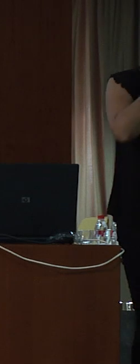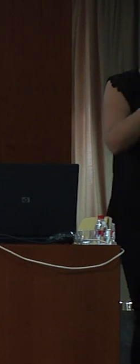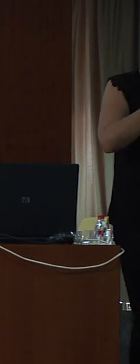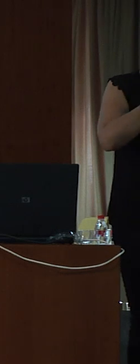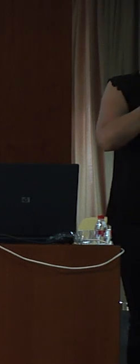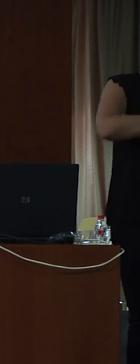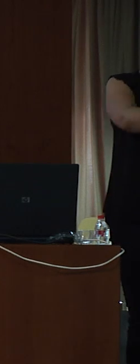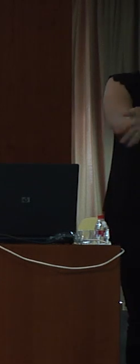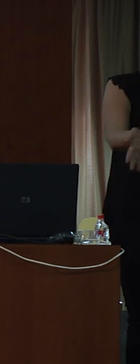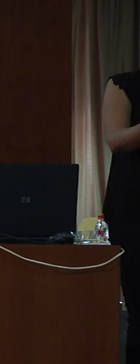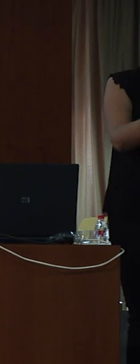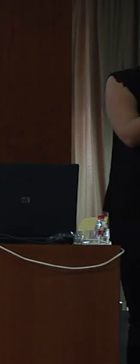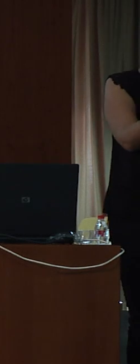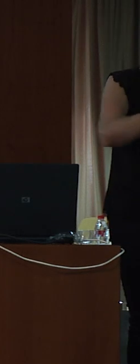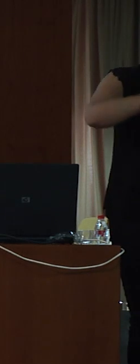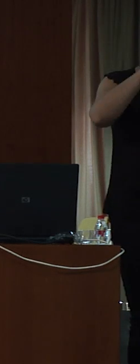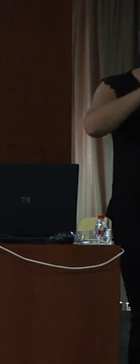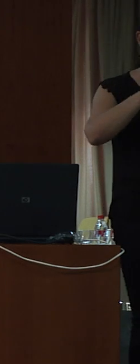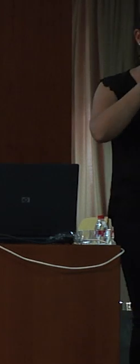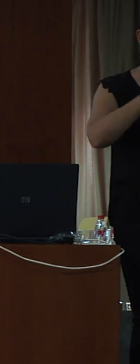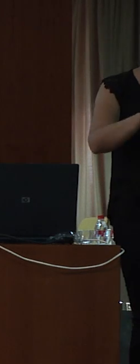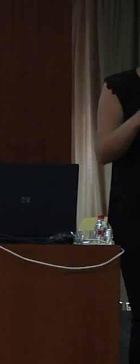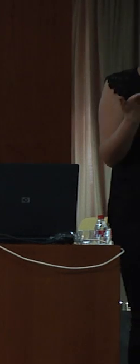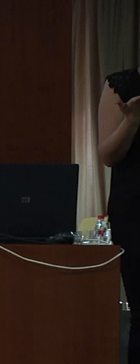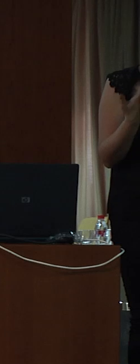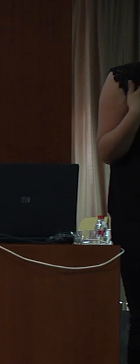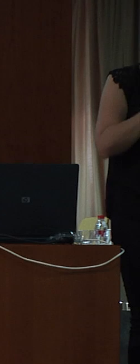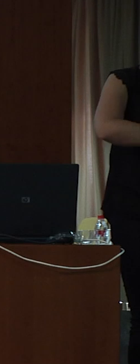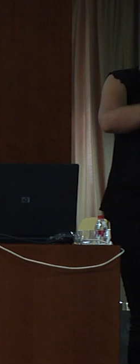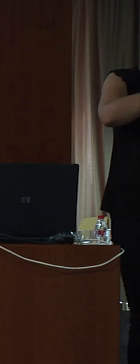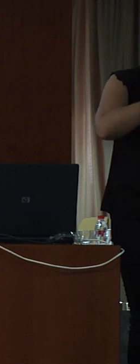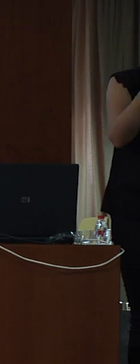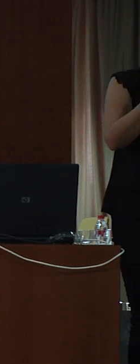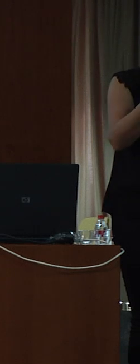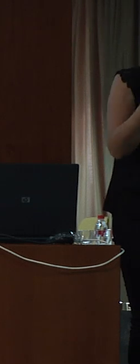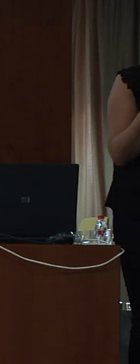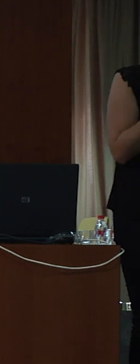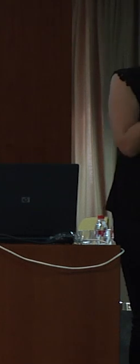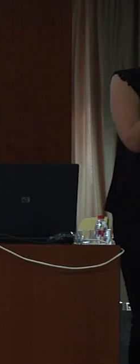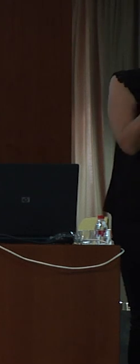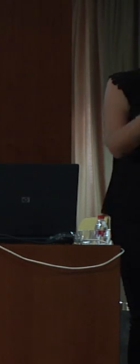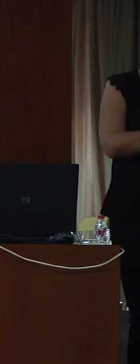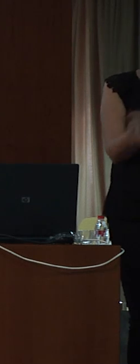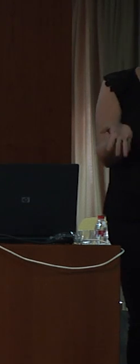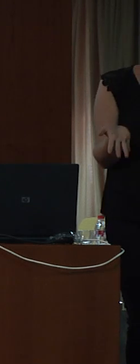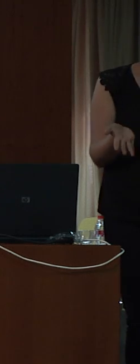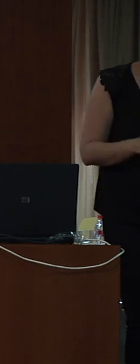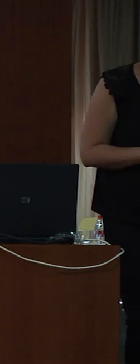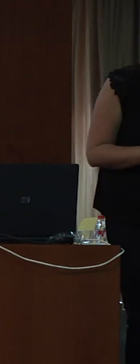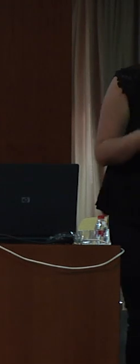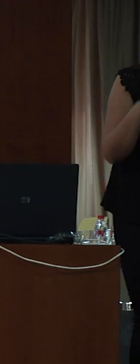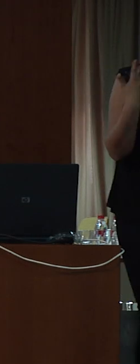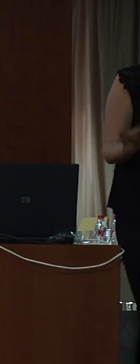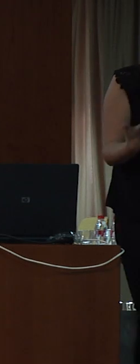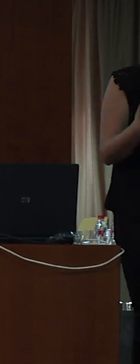hay pacientes donde se puede generalizar y no habría ningún problema de forma controlada que se pudiera tomar. Lo único que puede